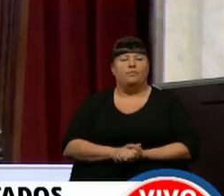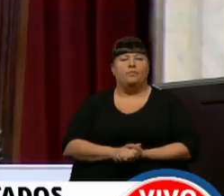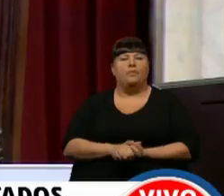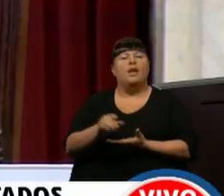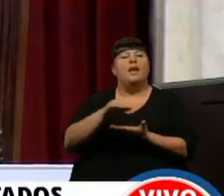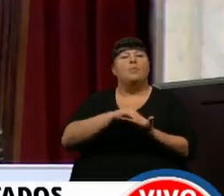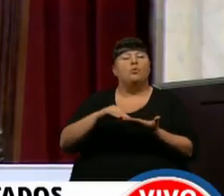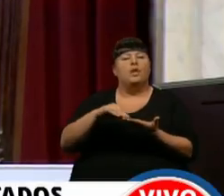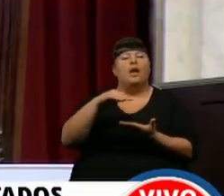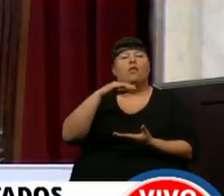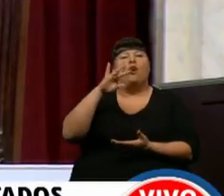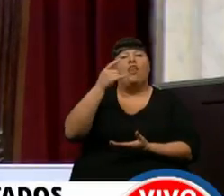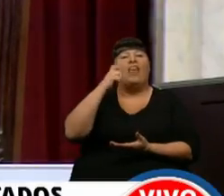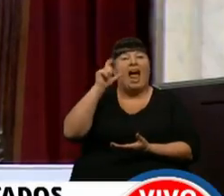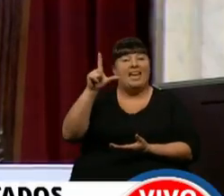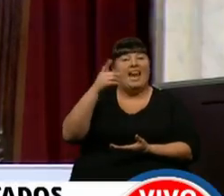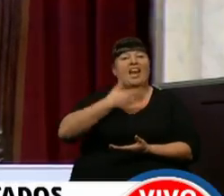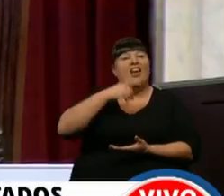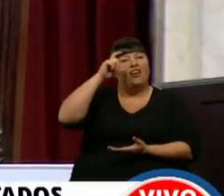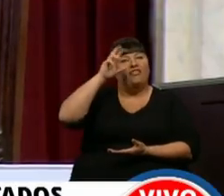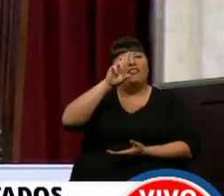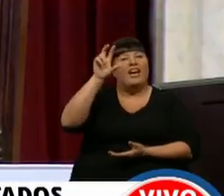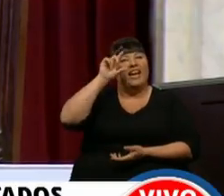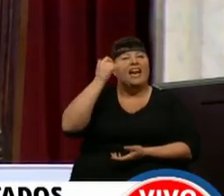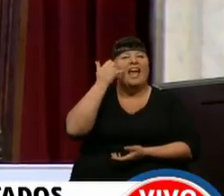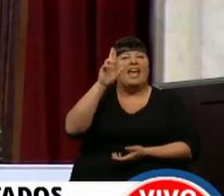diputado daniel julio ferreira